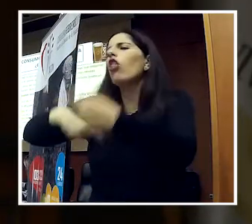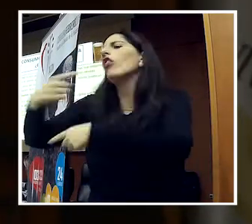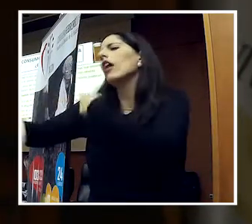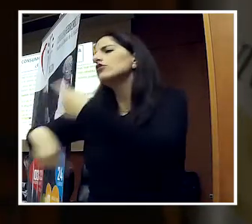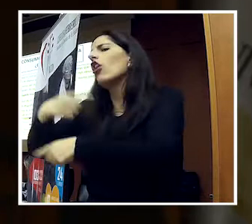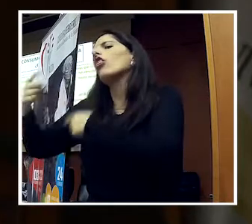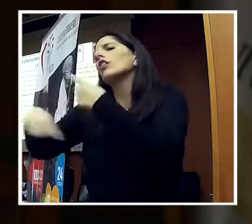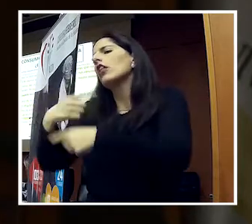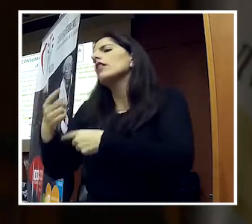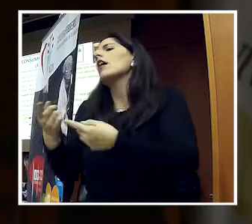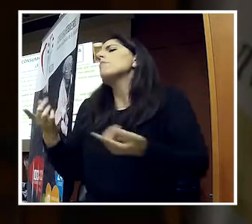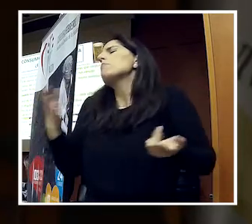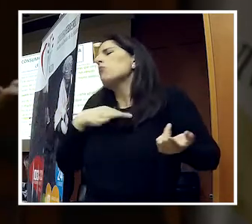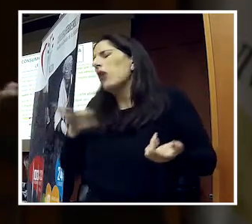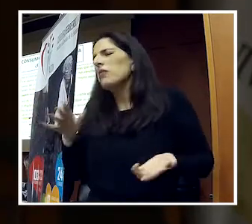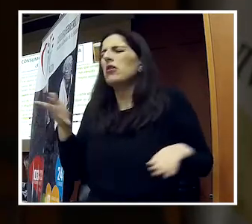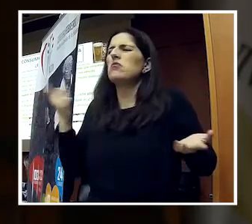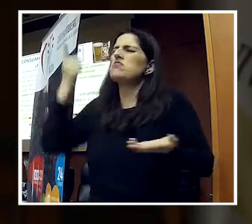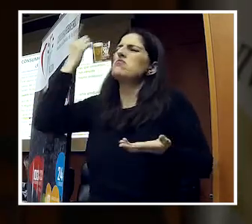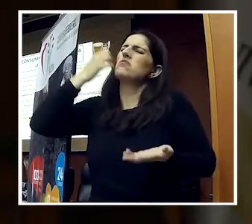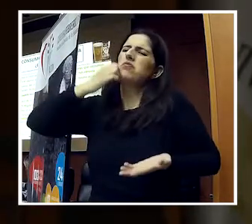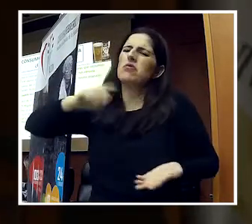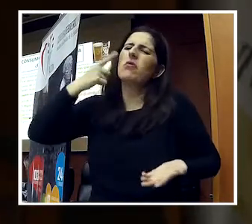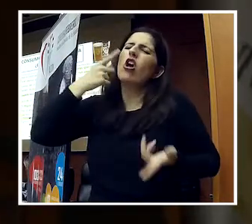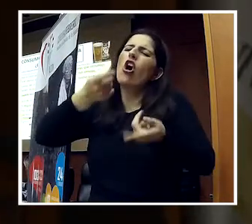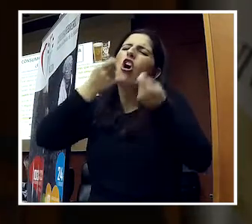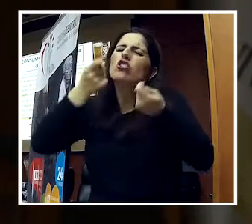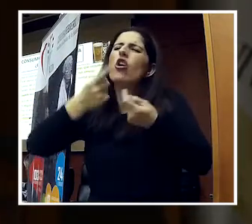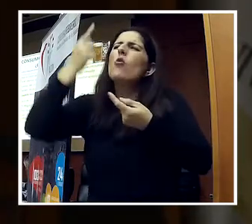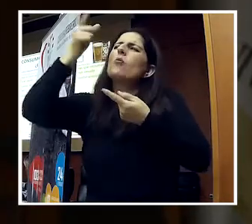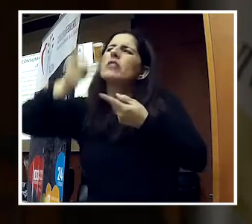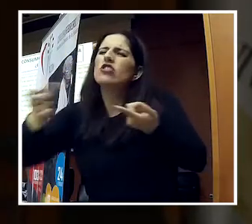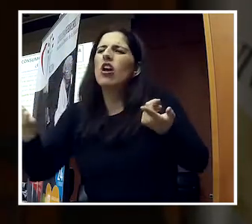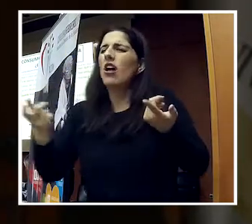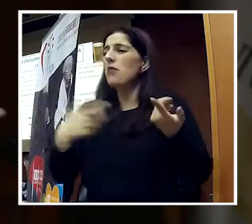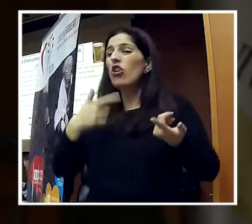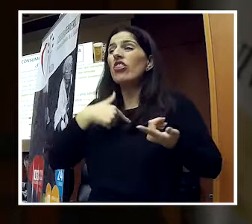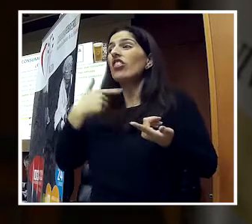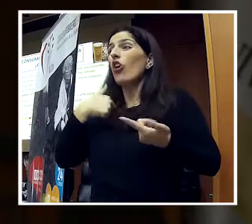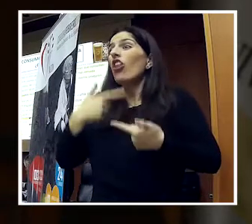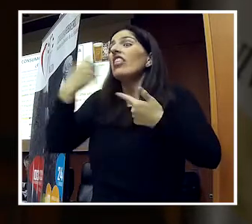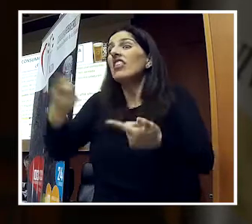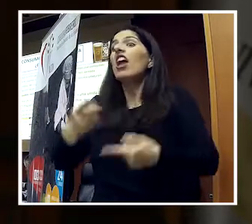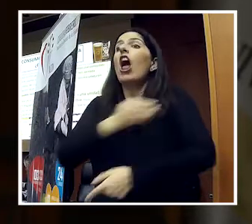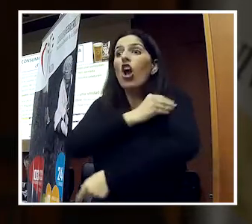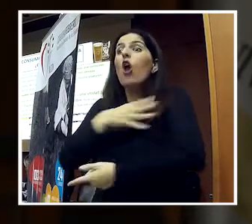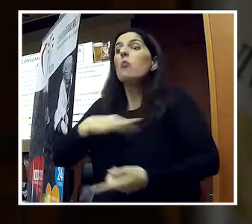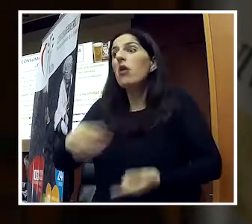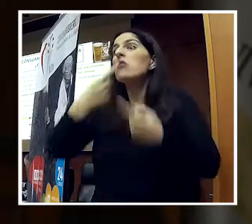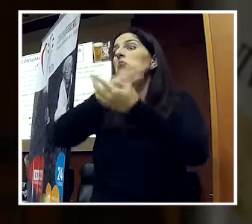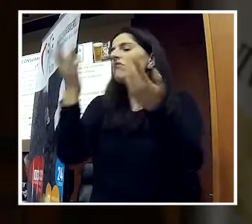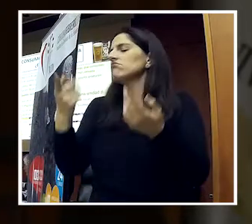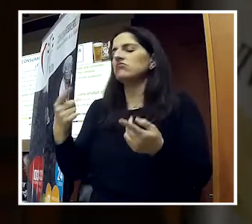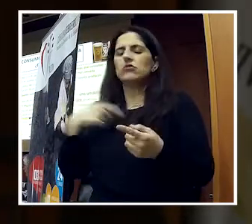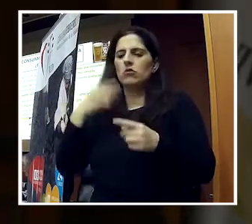hablar positivos, ¿no? Pero eso, por supuesto, deberemos de hacerlo con muchísima moderación y con una limitación importante, ¿vale? Por tanto, mi conclusión es